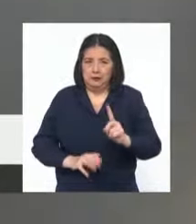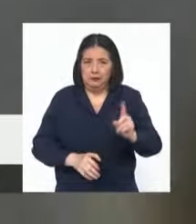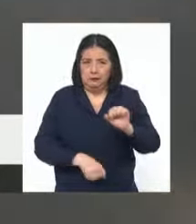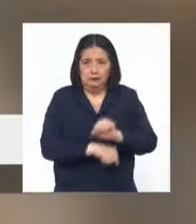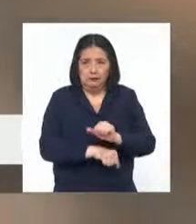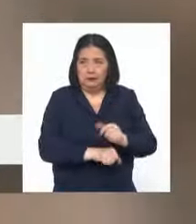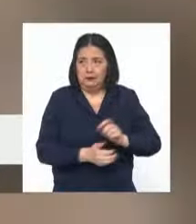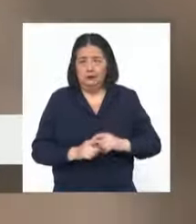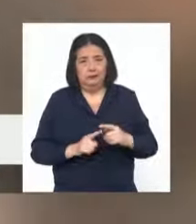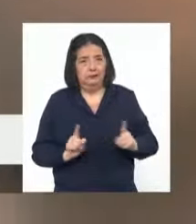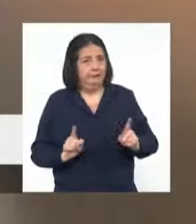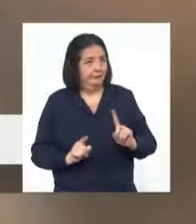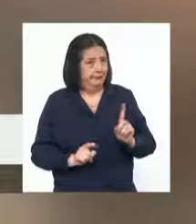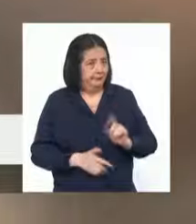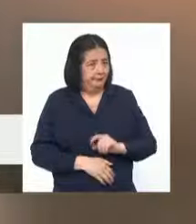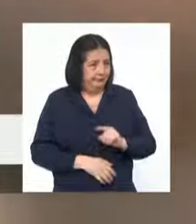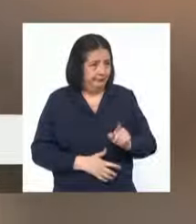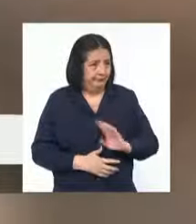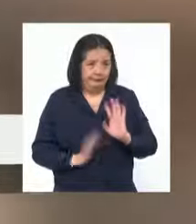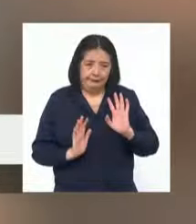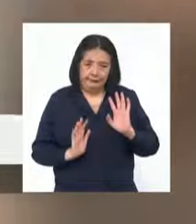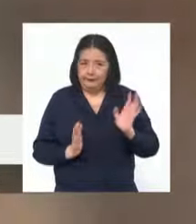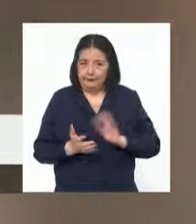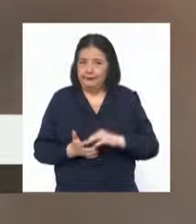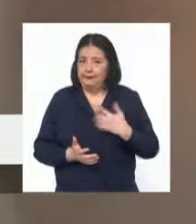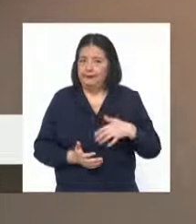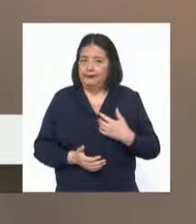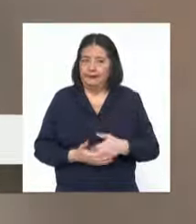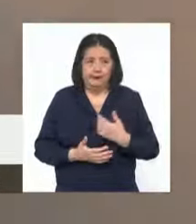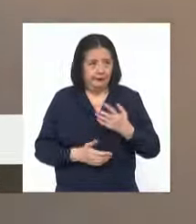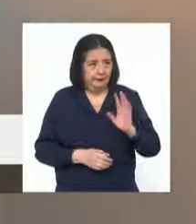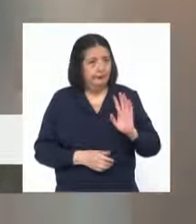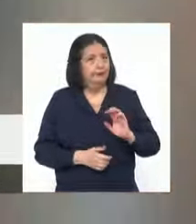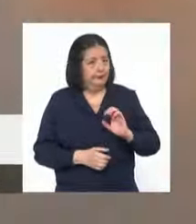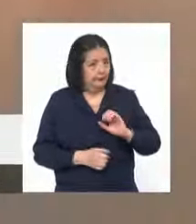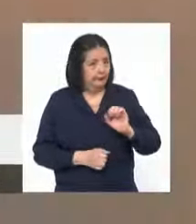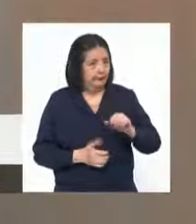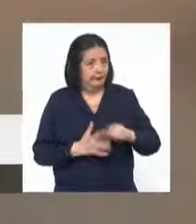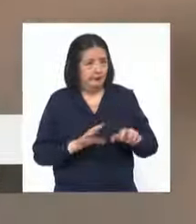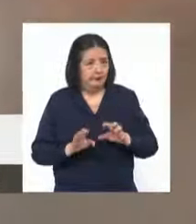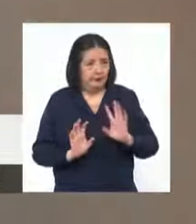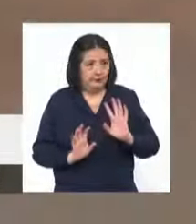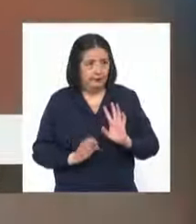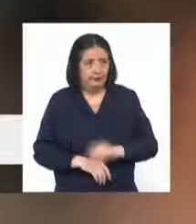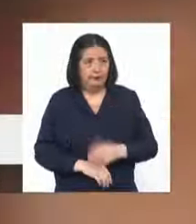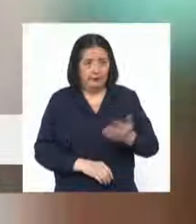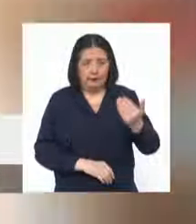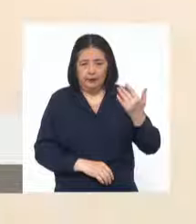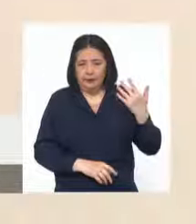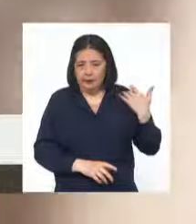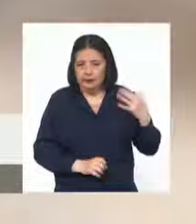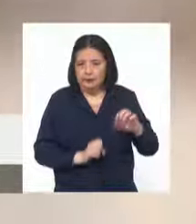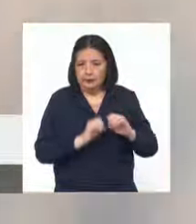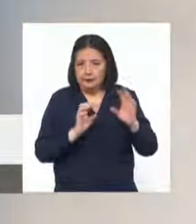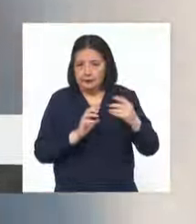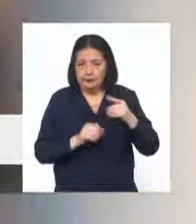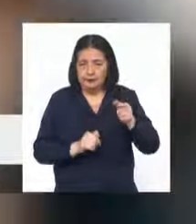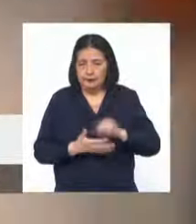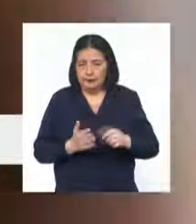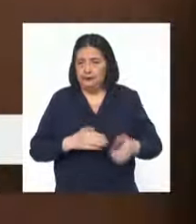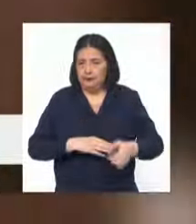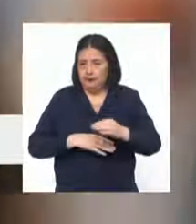intervención. Sin embargo, su accionar lo puso en mayor evidencia del delito que venía cometiendo desde hace varios días en